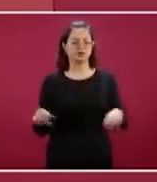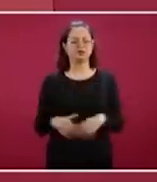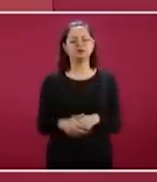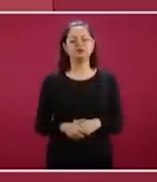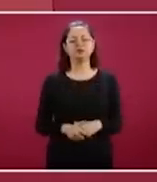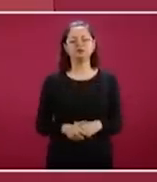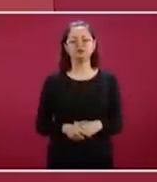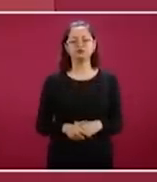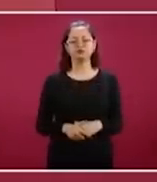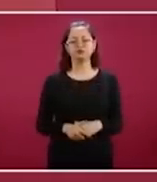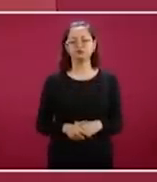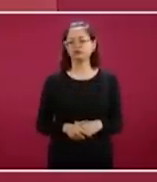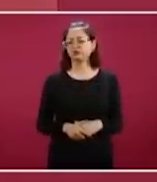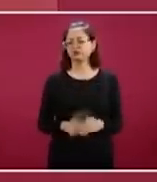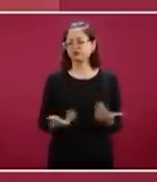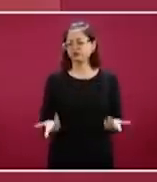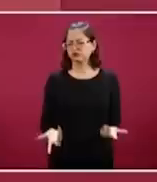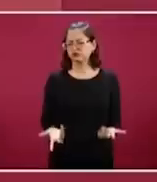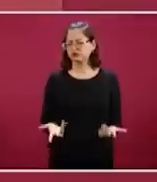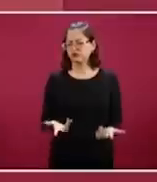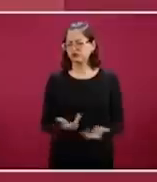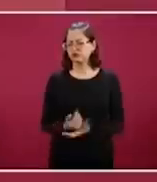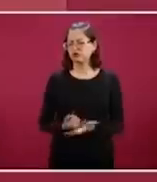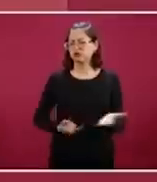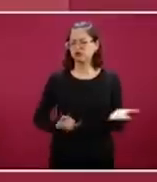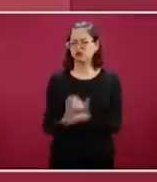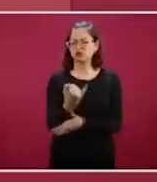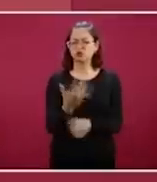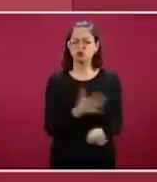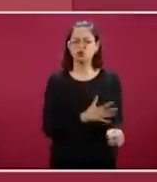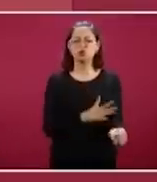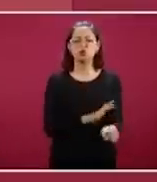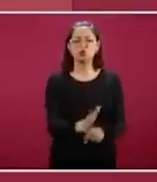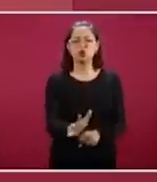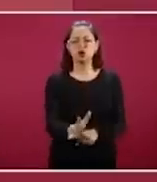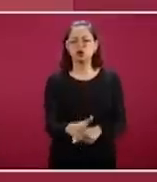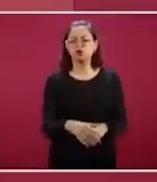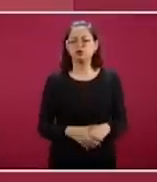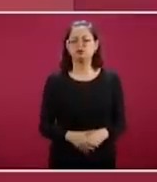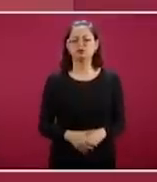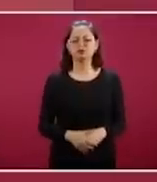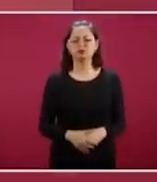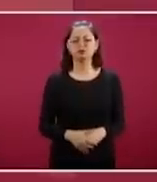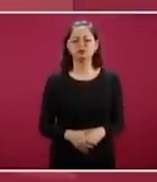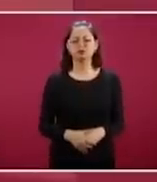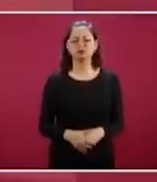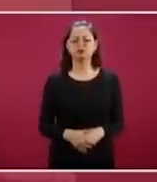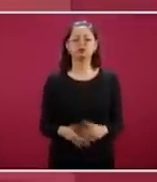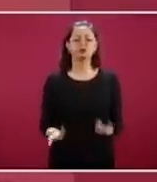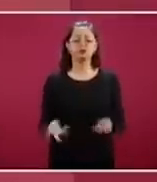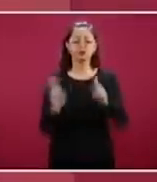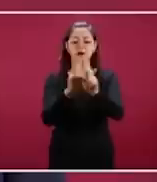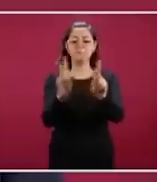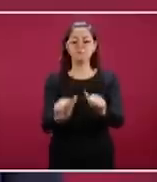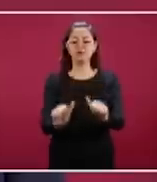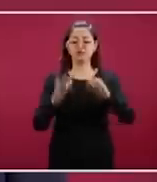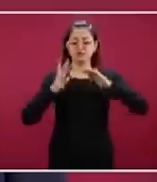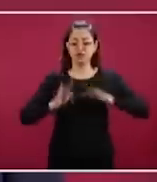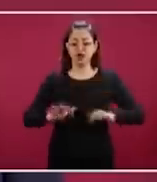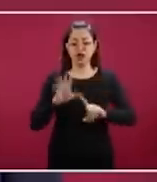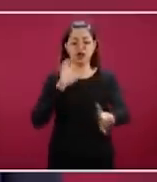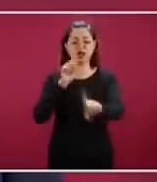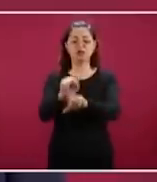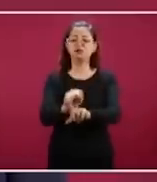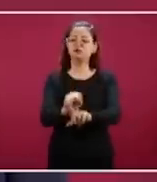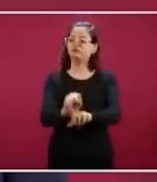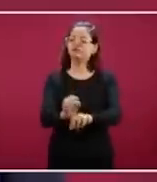que se resume en la frase de que la paz y la tranquilidad